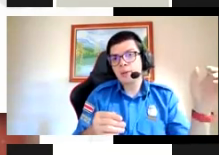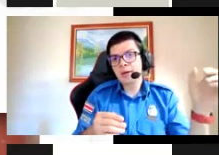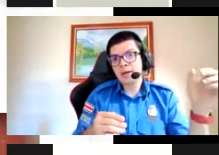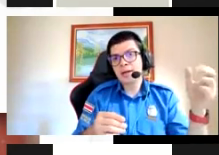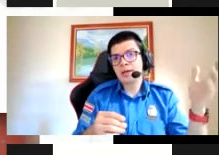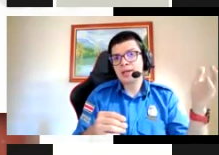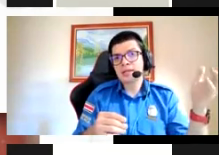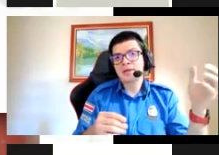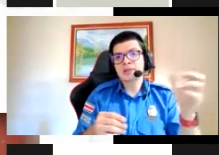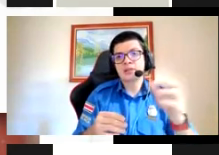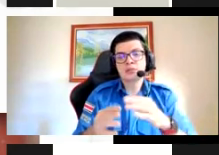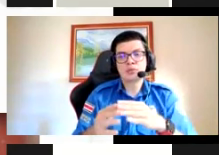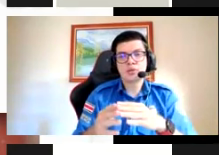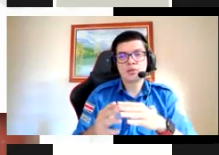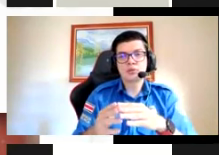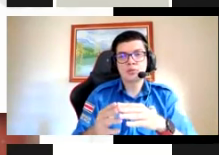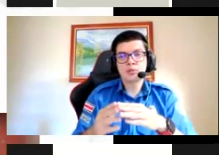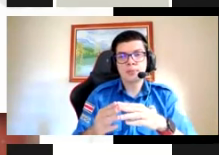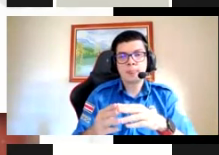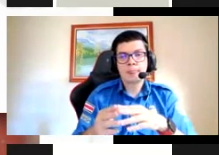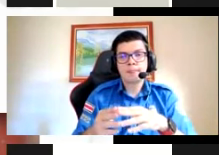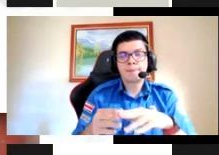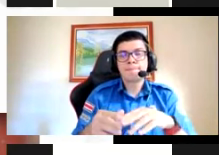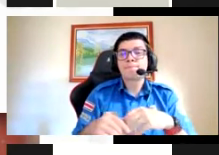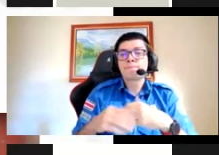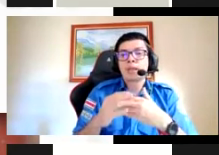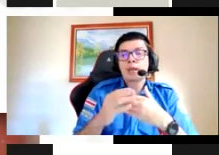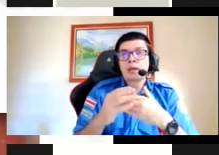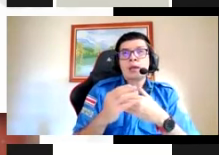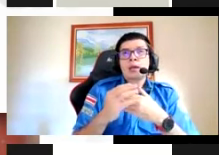más manguera y la lleva hasta los puntos de consumo.